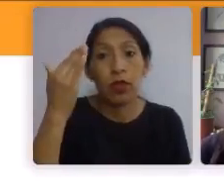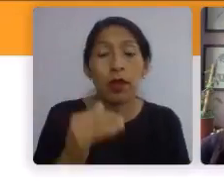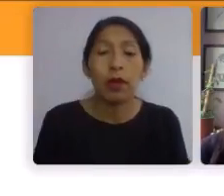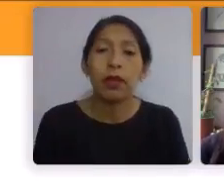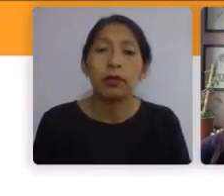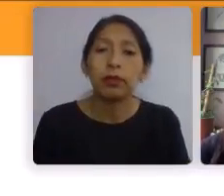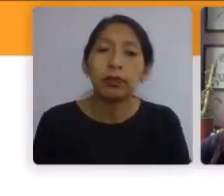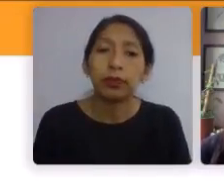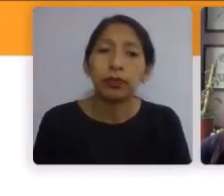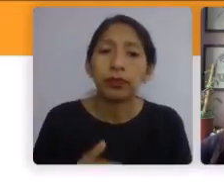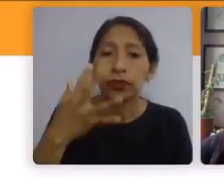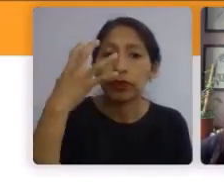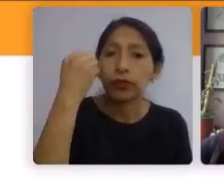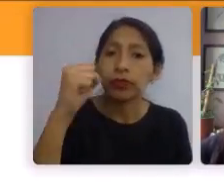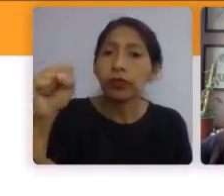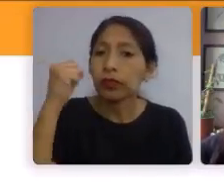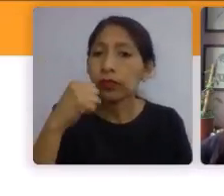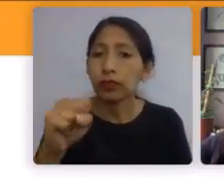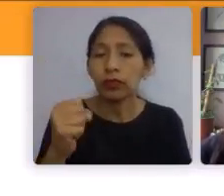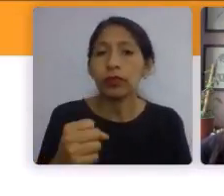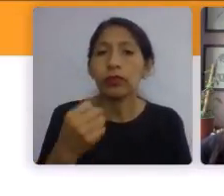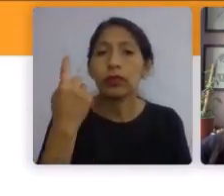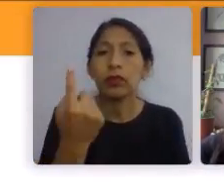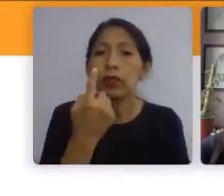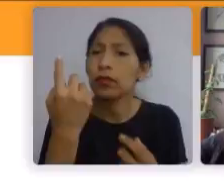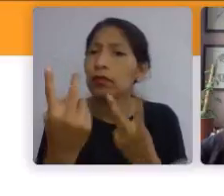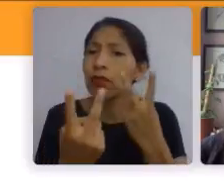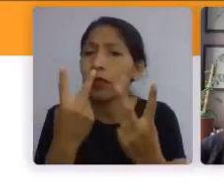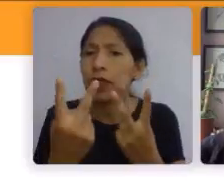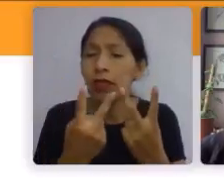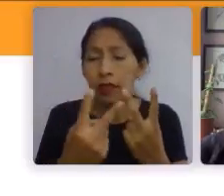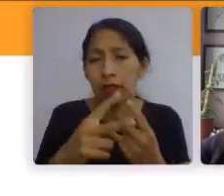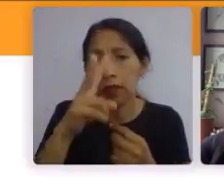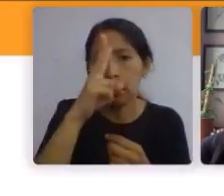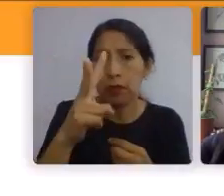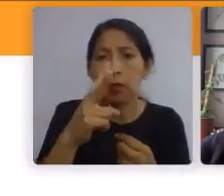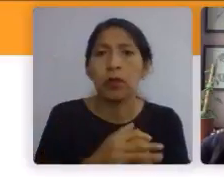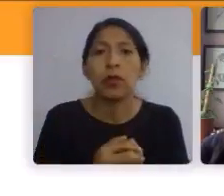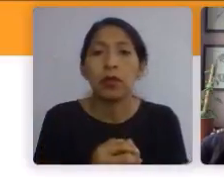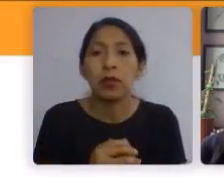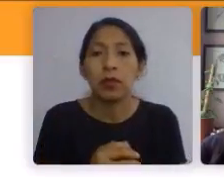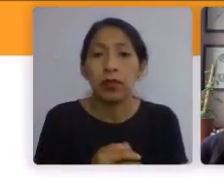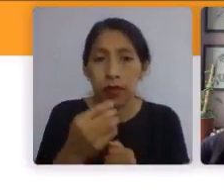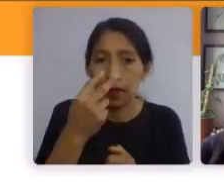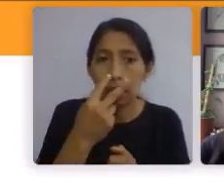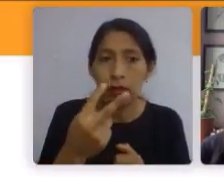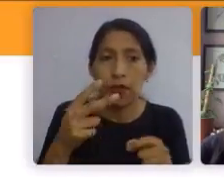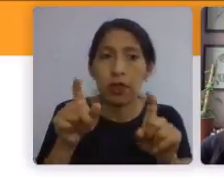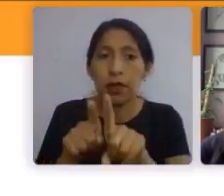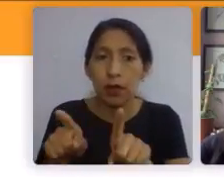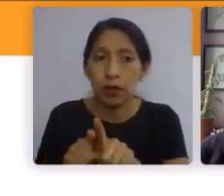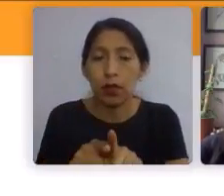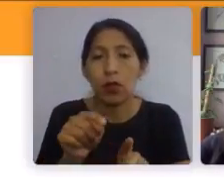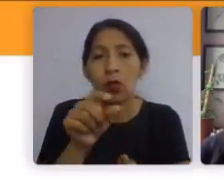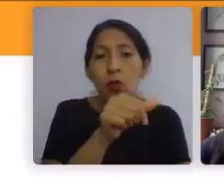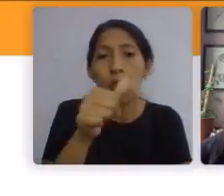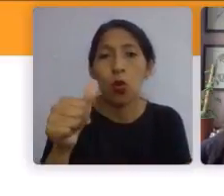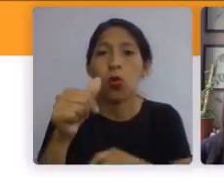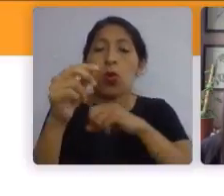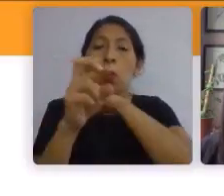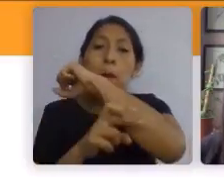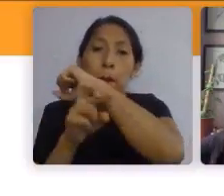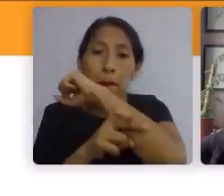un viajero que no solamente visita el Perú. Normalmente, cuando viene a Latinoamérica, también visita otros países. Vemos